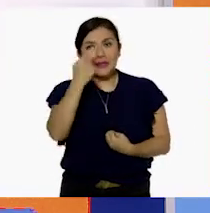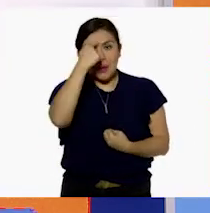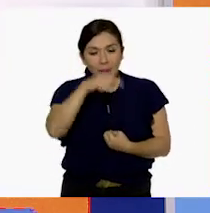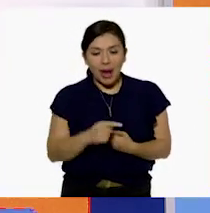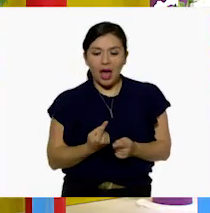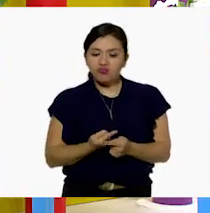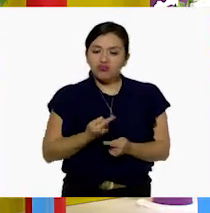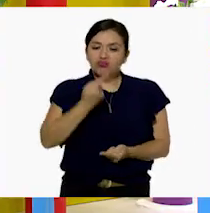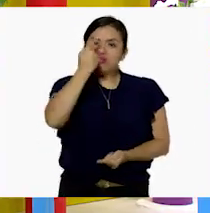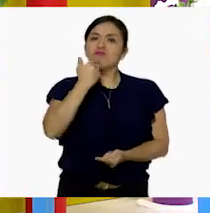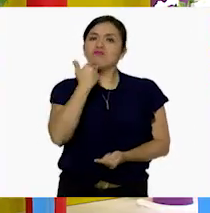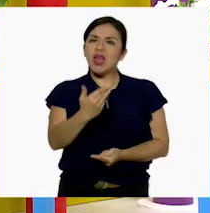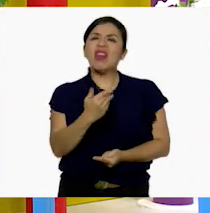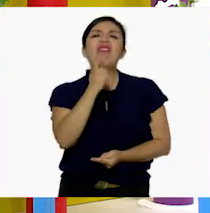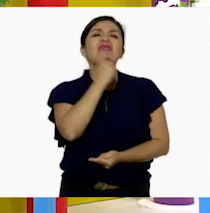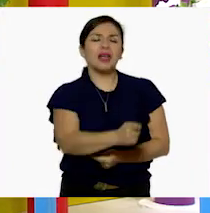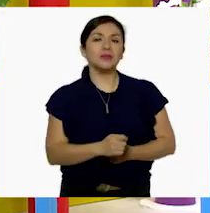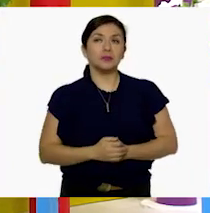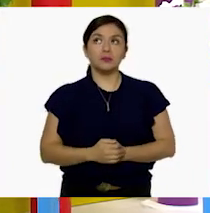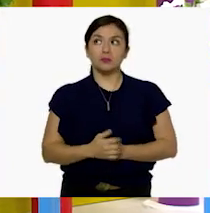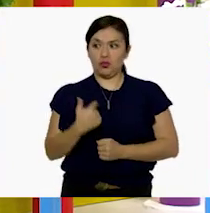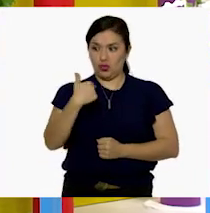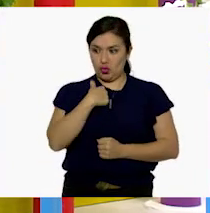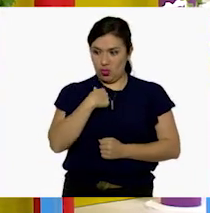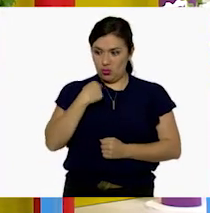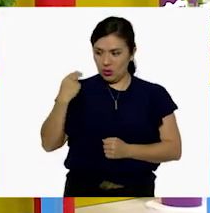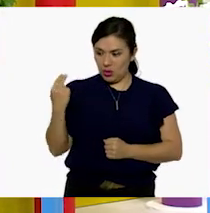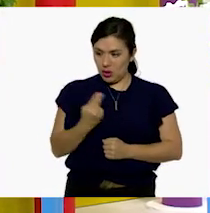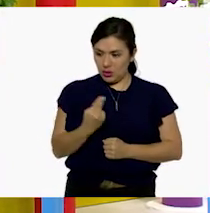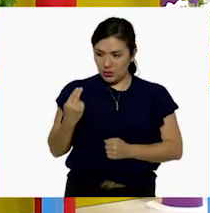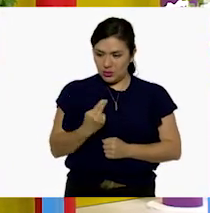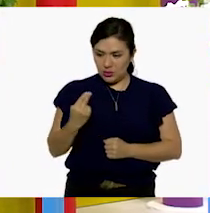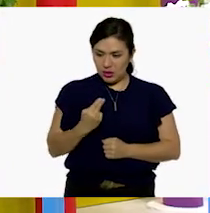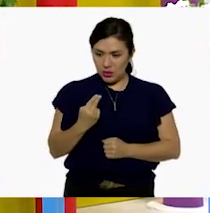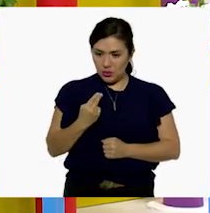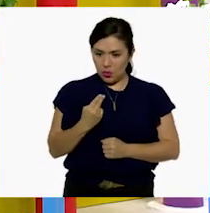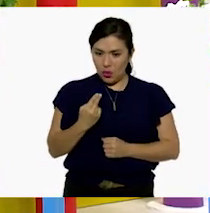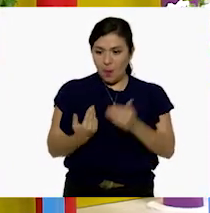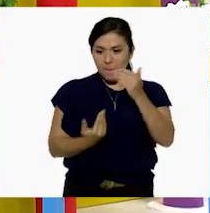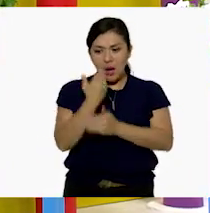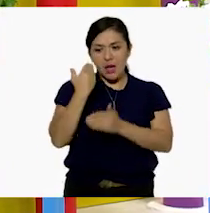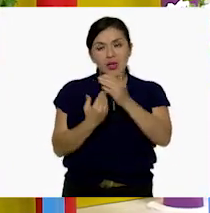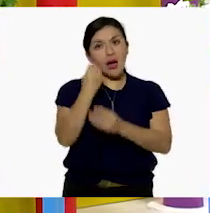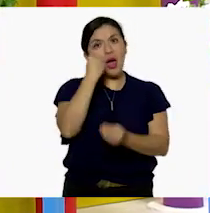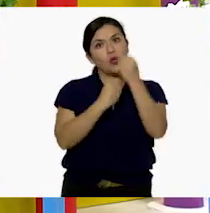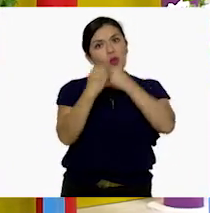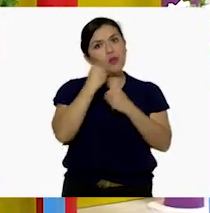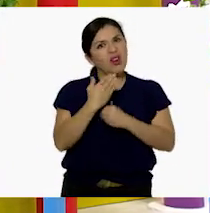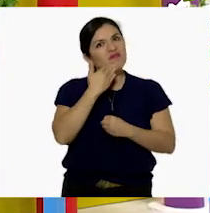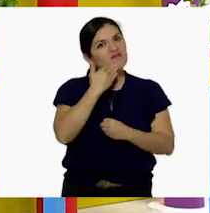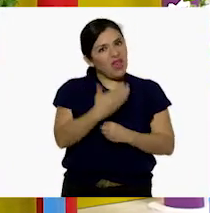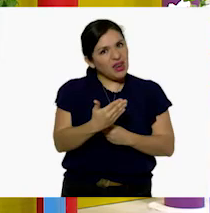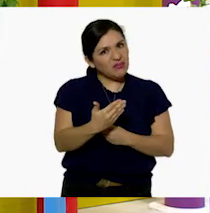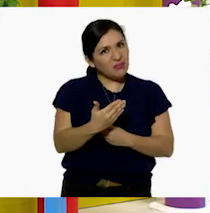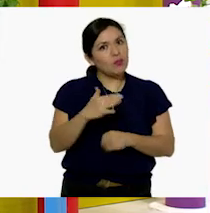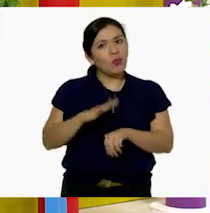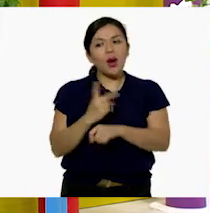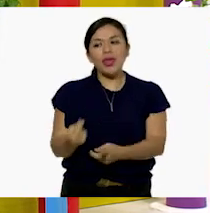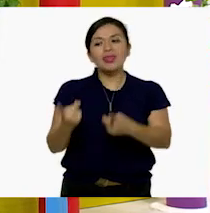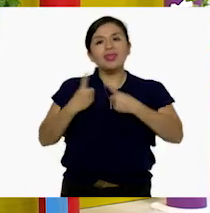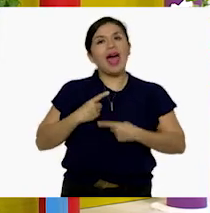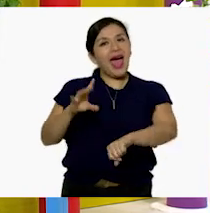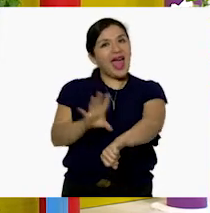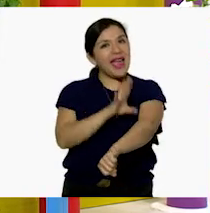bien? Pues lo primero que necesito hacer es desayunar muy bien en las mañanas, porque eso me da